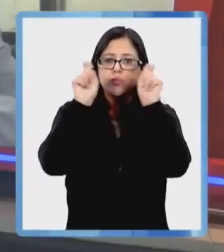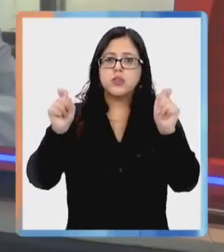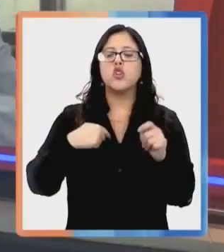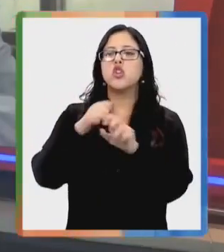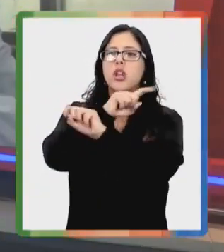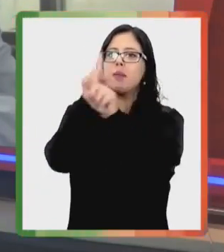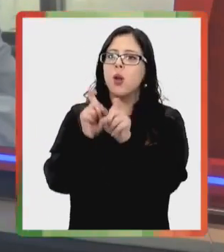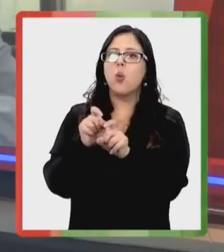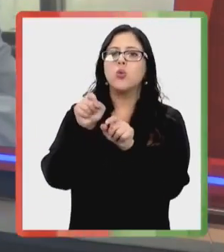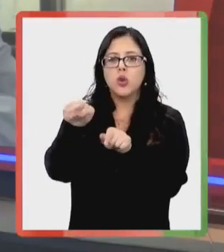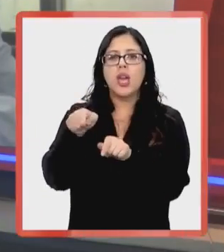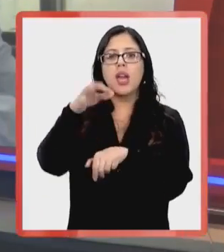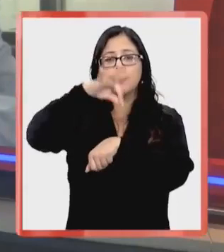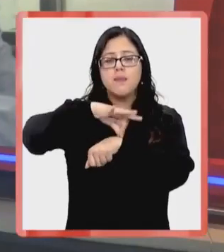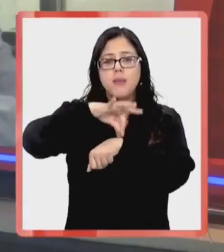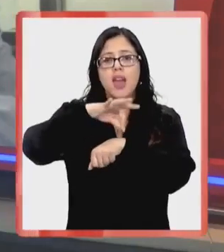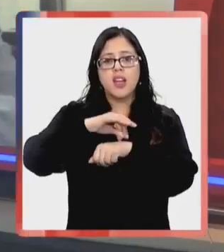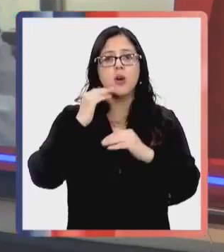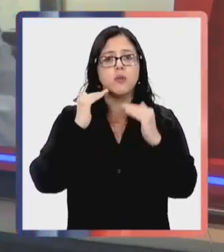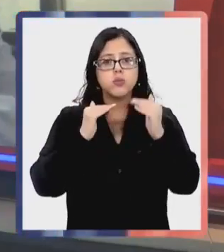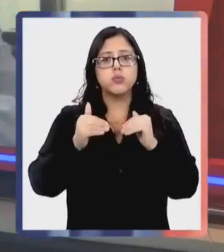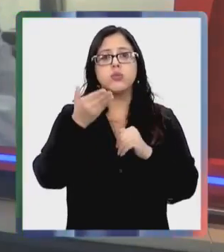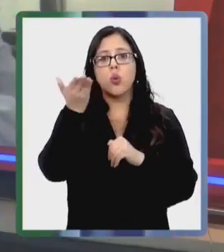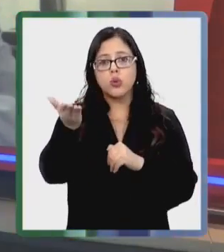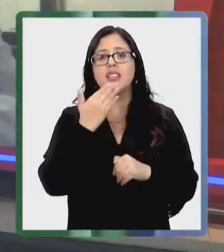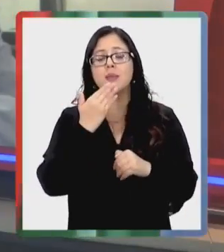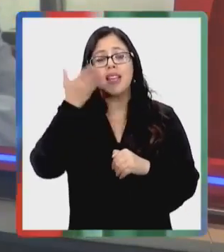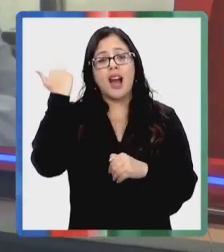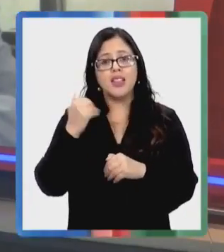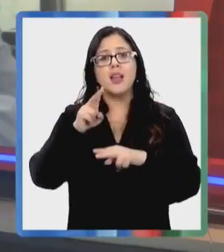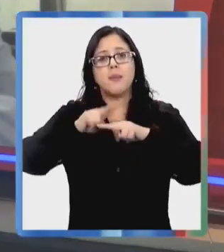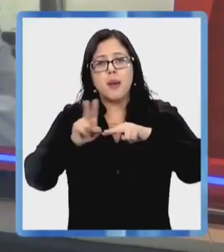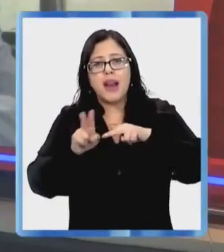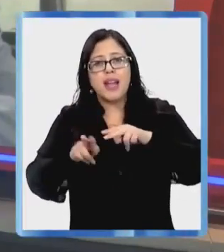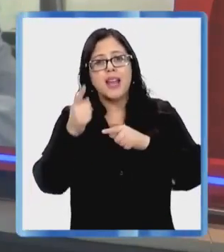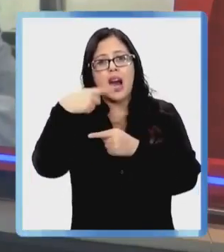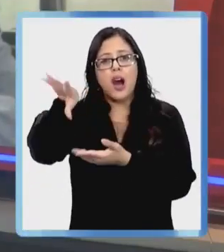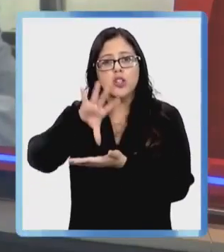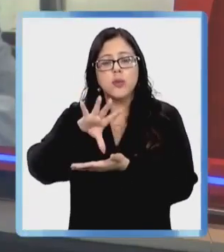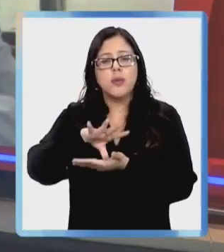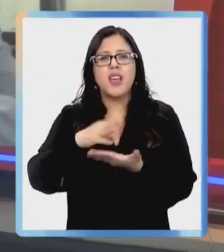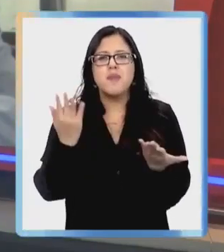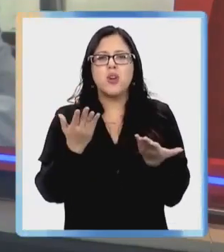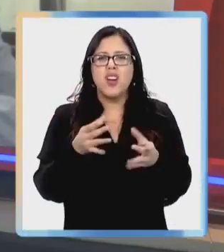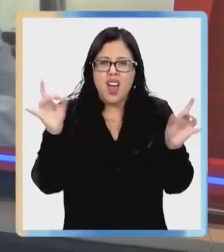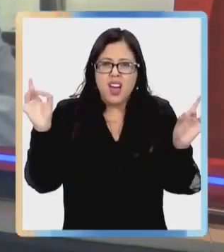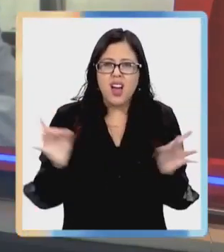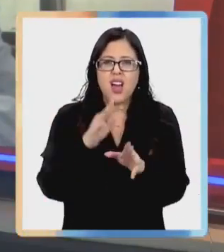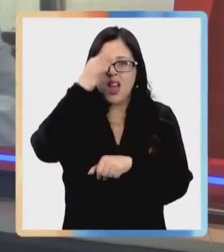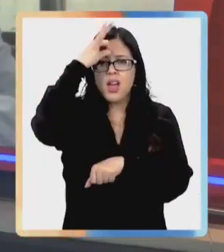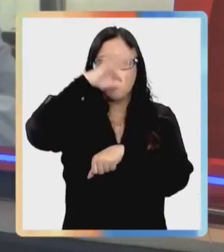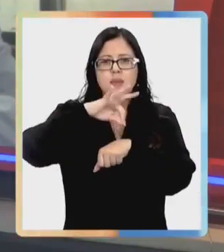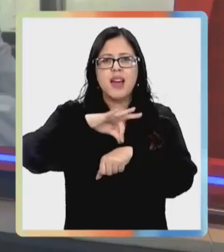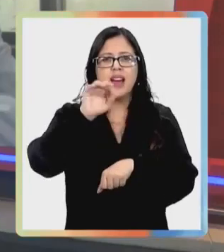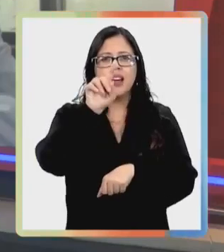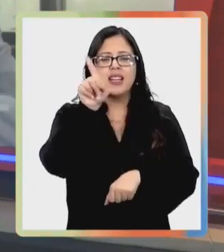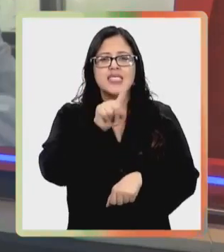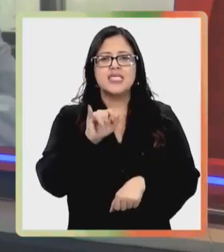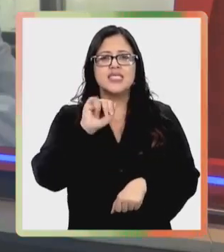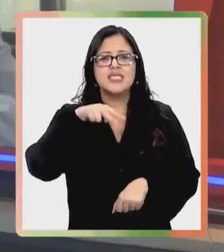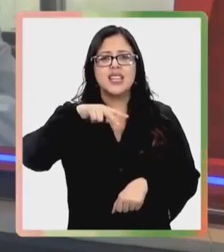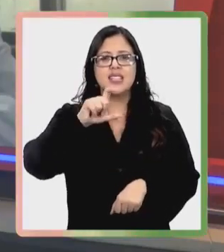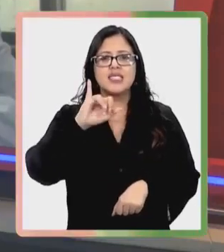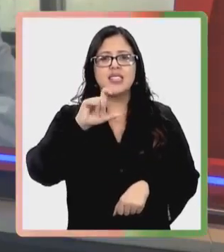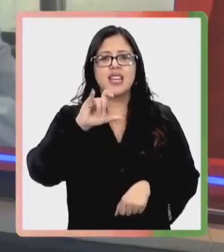pediatra e intensivista, además, usted se fue a preparar a Bélgica, ¿verdad? Cuéntenos qué tan agresivo es el virus respiratorio sincicial para los más